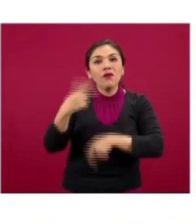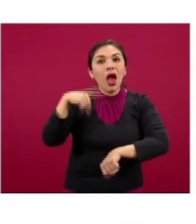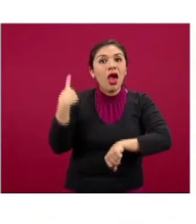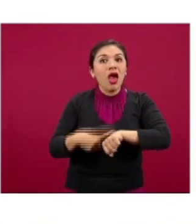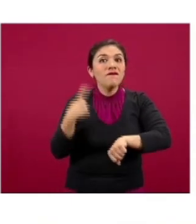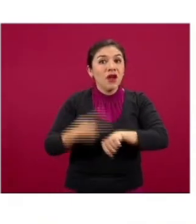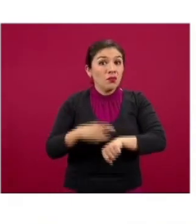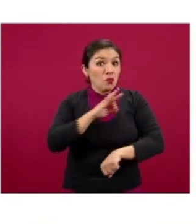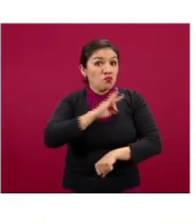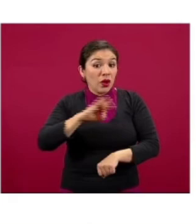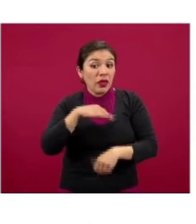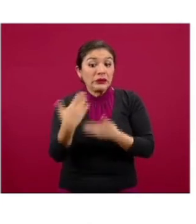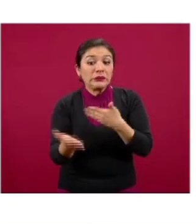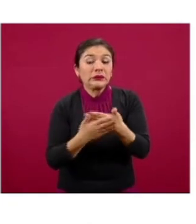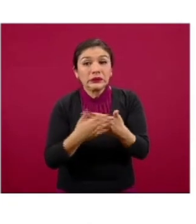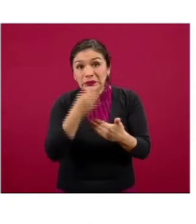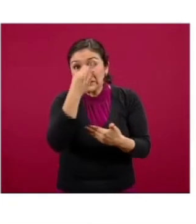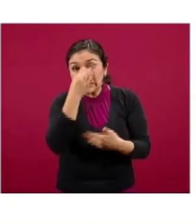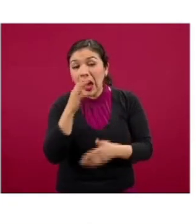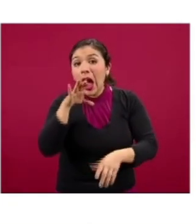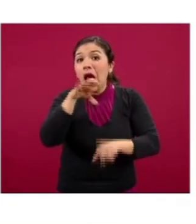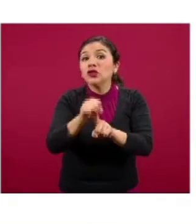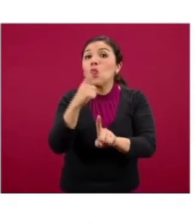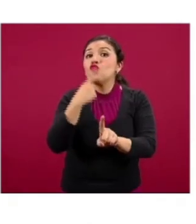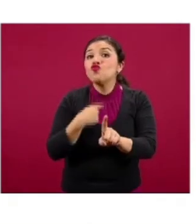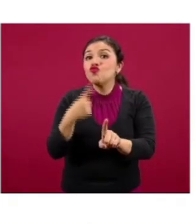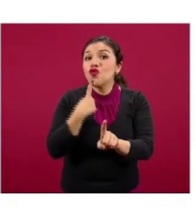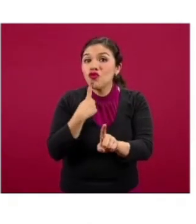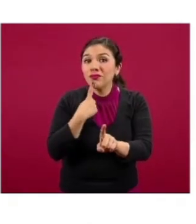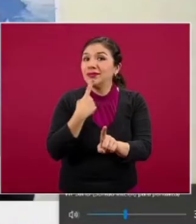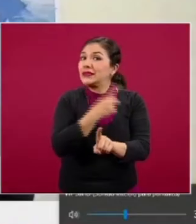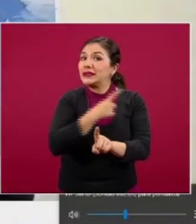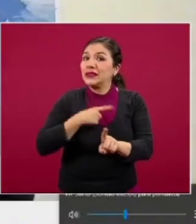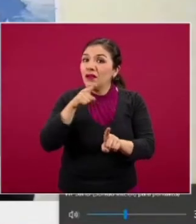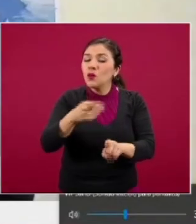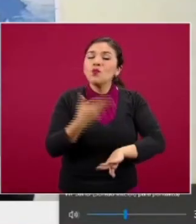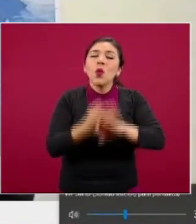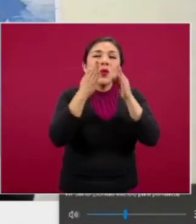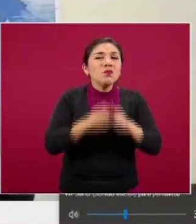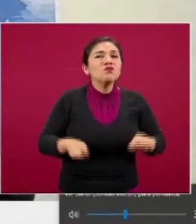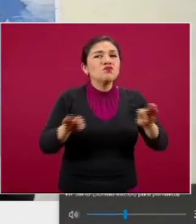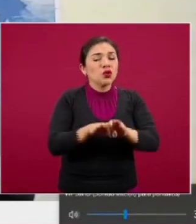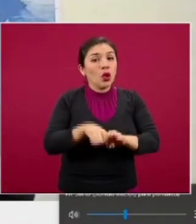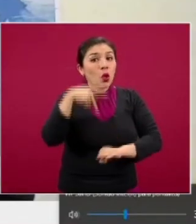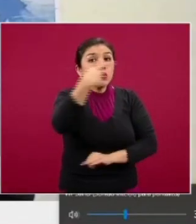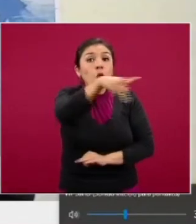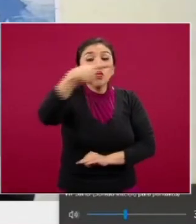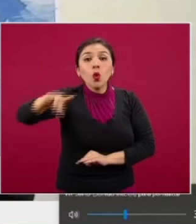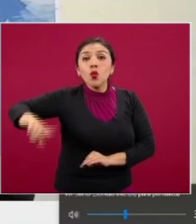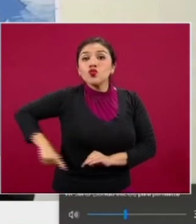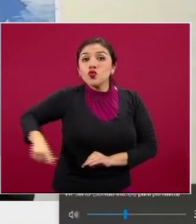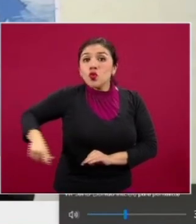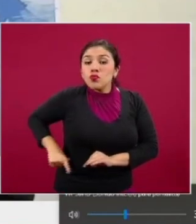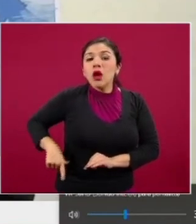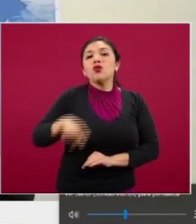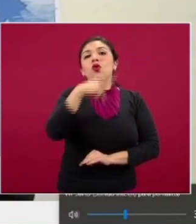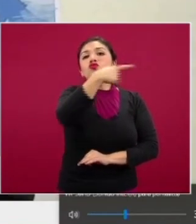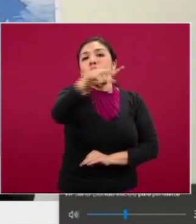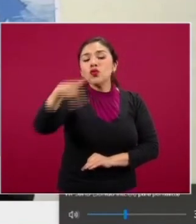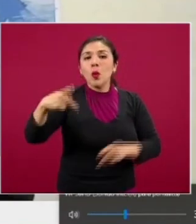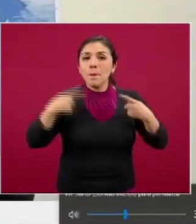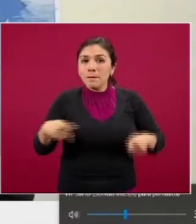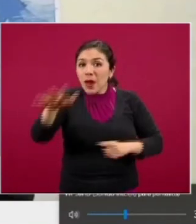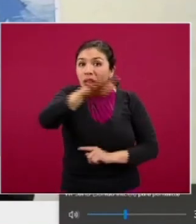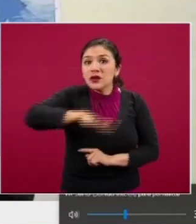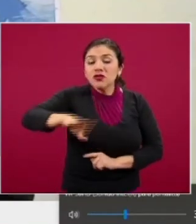muy próximos al semáforo rojo. Por ello es extremadamente importante que sus gobiernos y sus